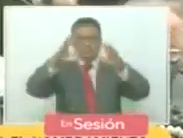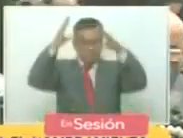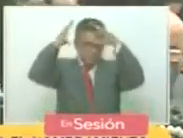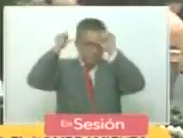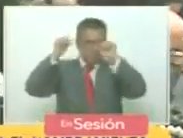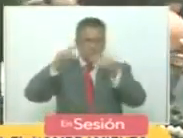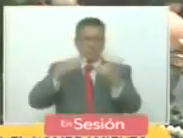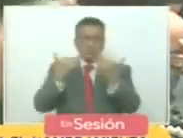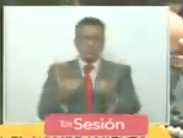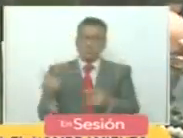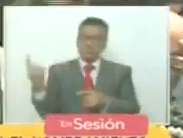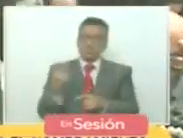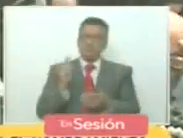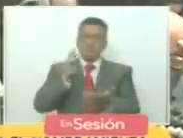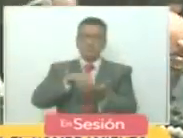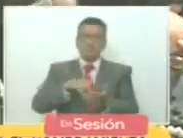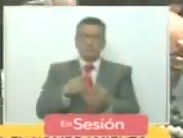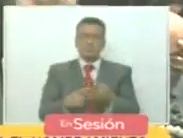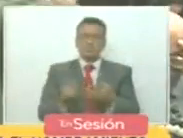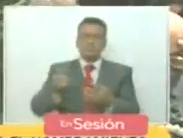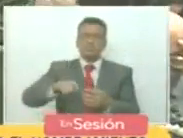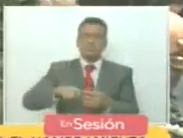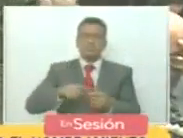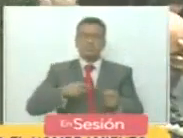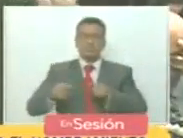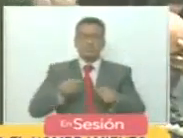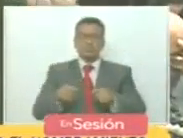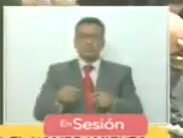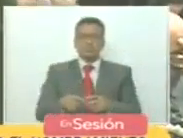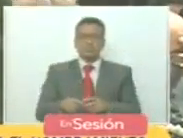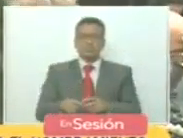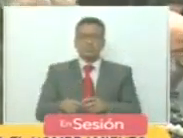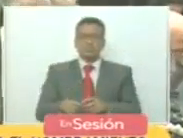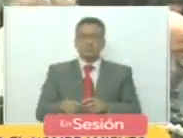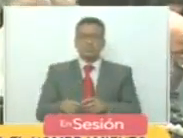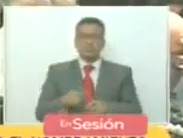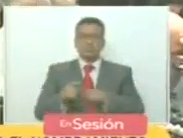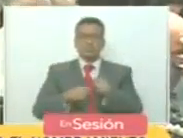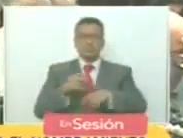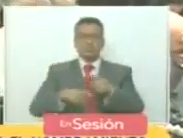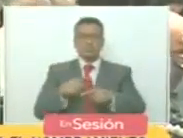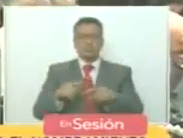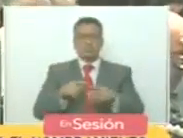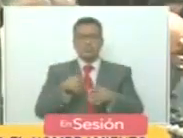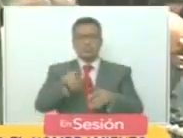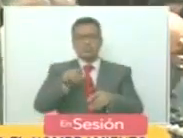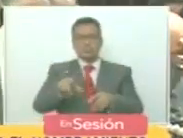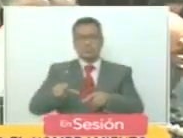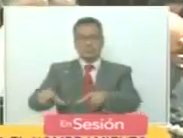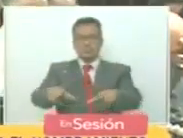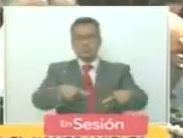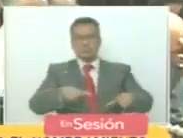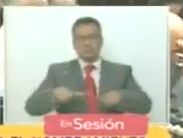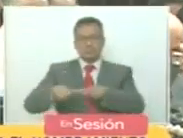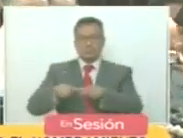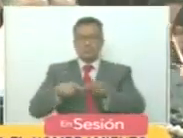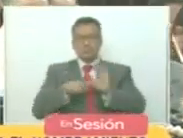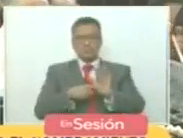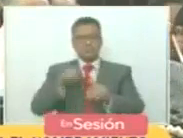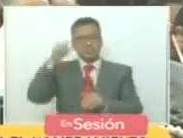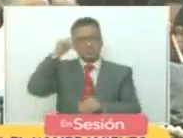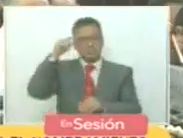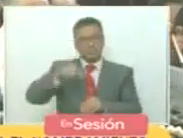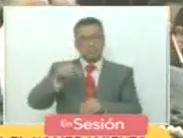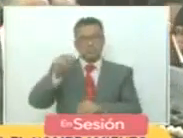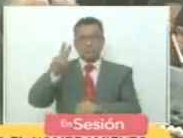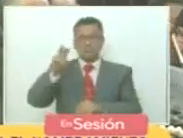los que ya se han presentado, más las actividades que se han desarrollado en esta misma sala, revelan que hoy hay un